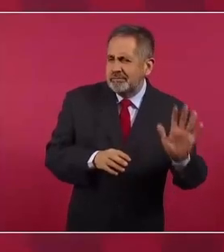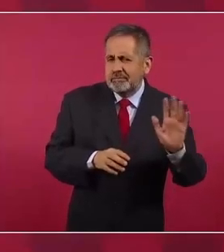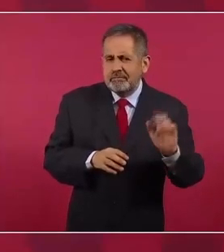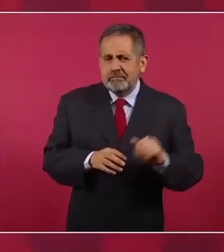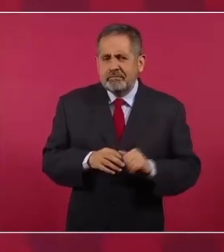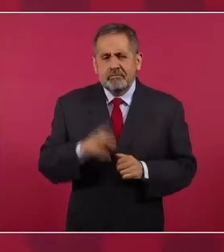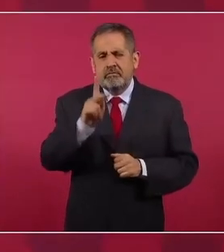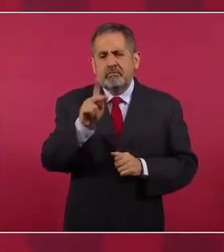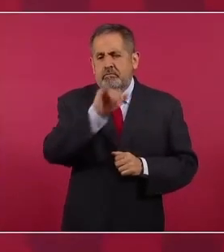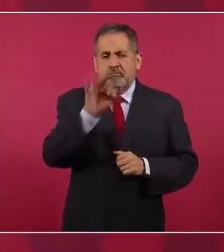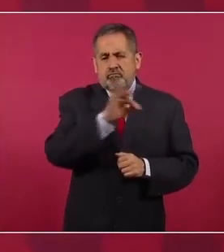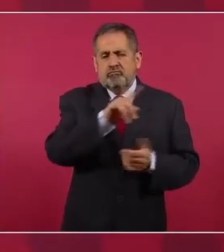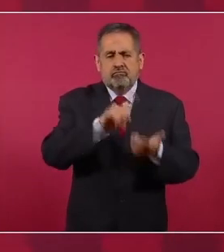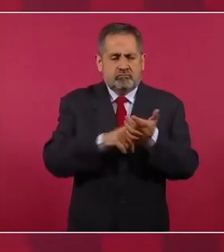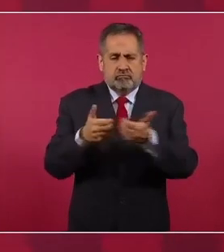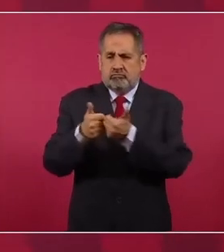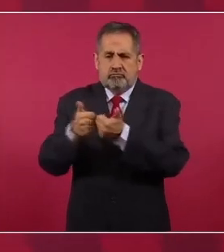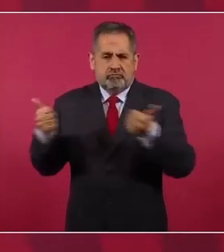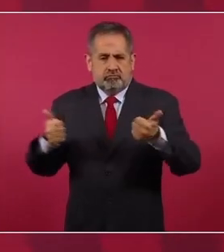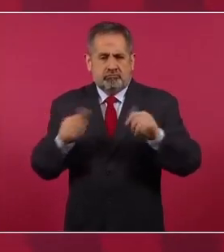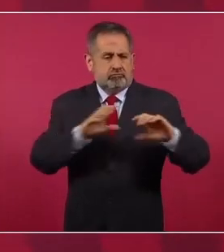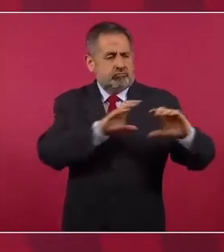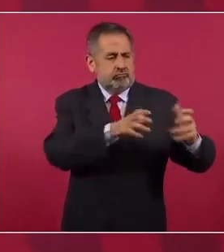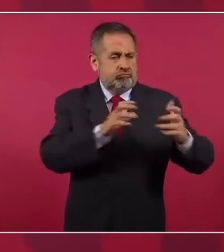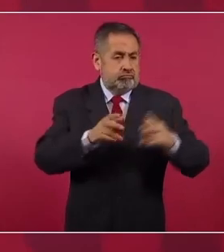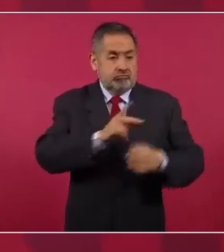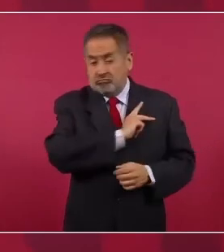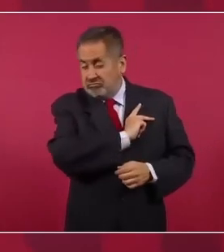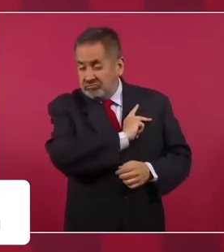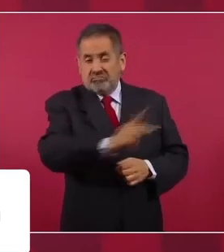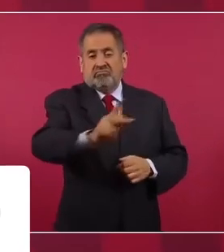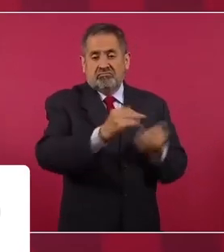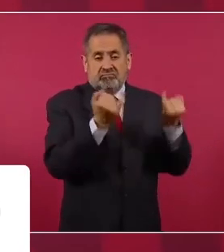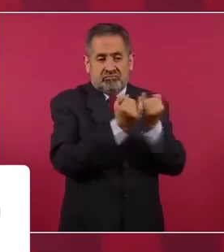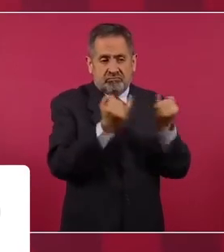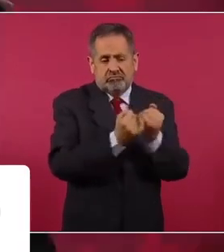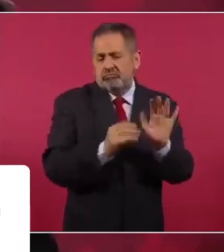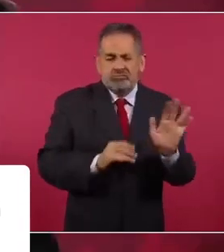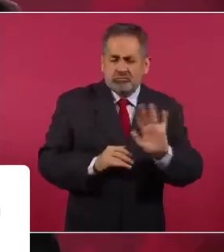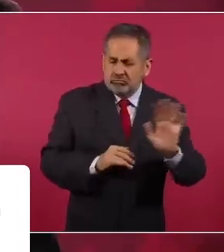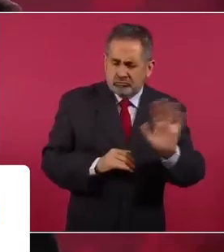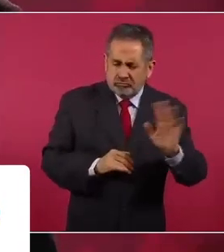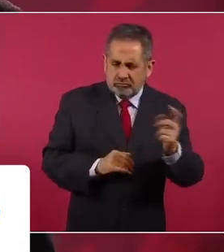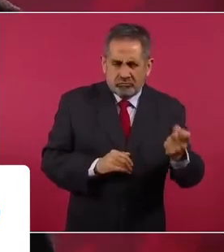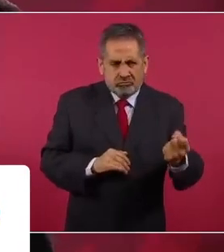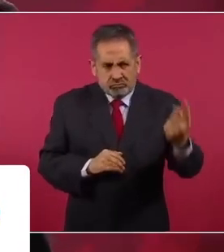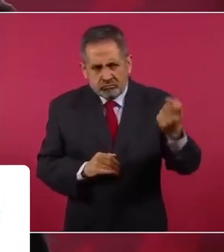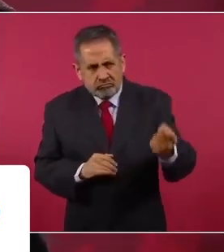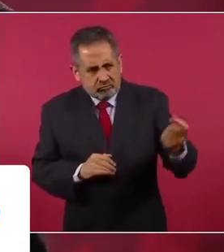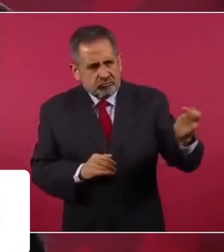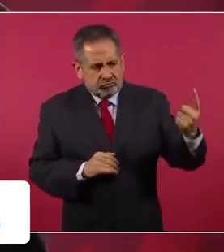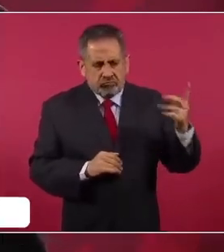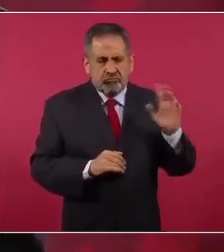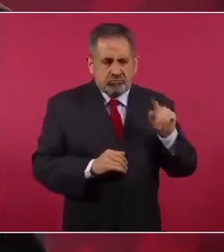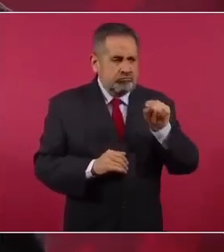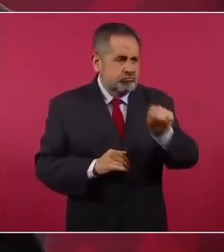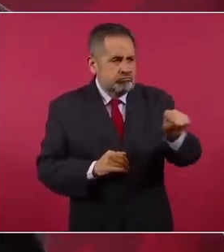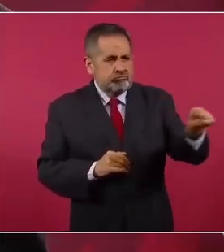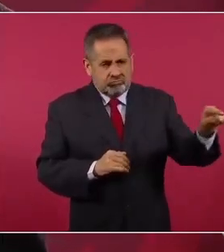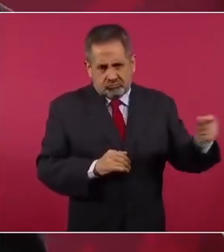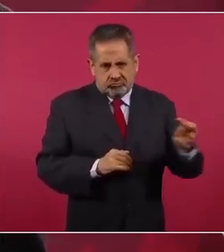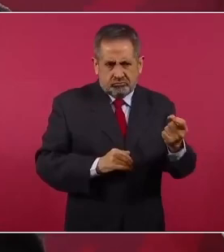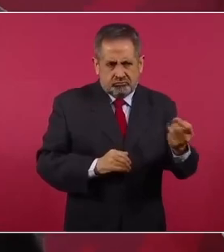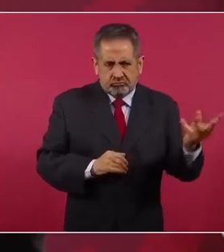del Poder Judicial, porque no se puede también generalizar, es en algunos